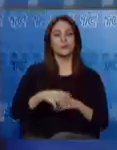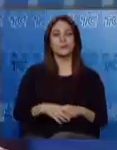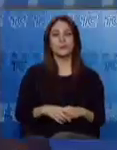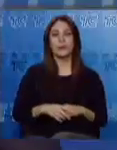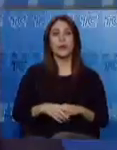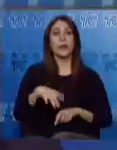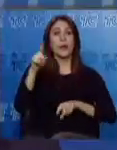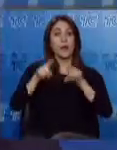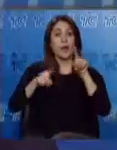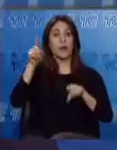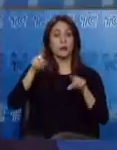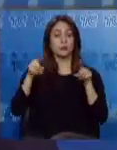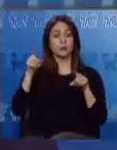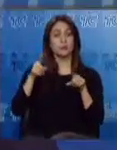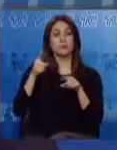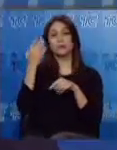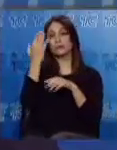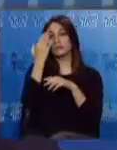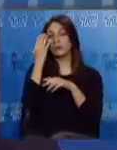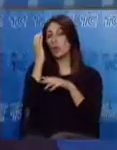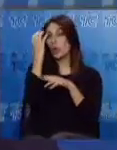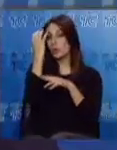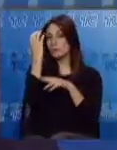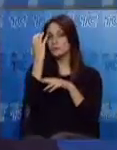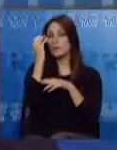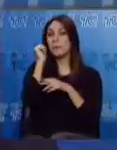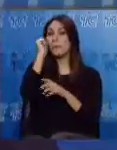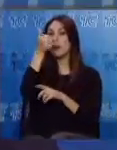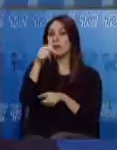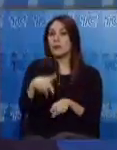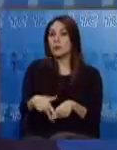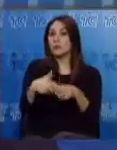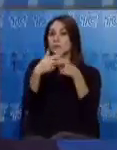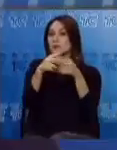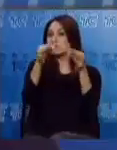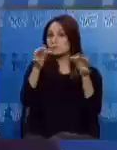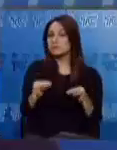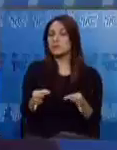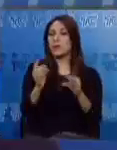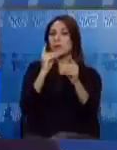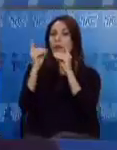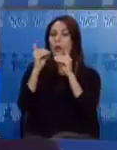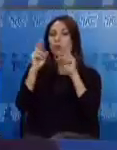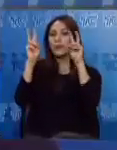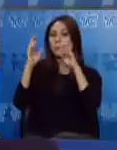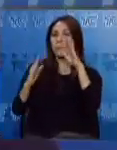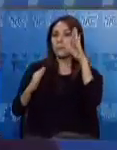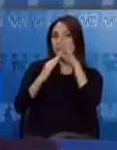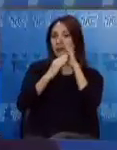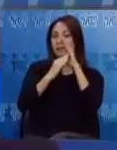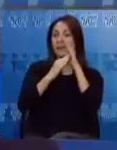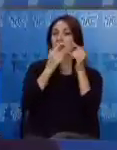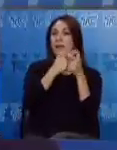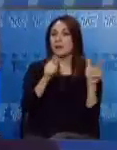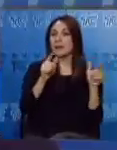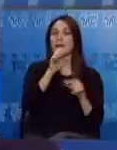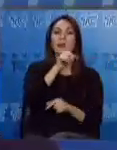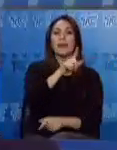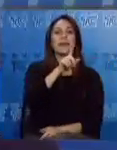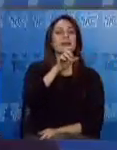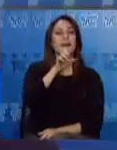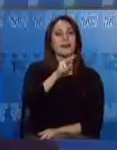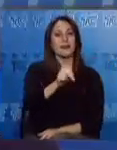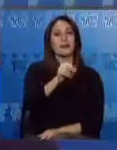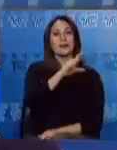Según algunos medios de información de Colombia, mañana se van a iniciar oficialmente los diálogos de paz entre el Ejército de Liberación Nacional, ELN, y